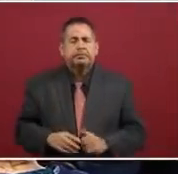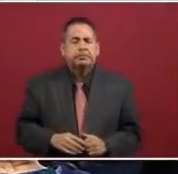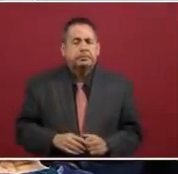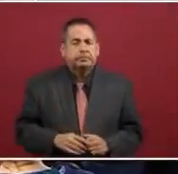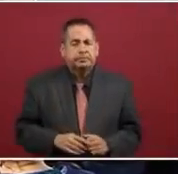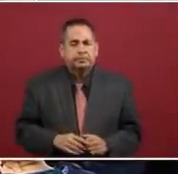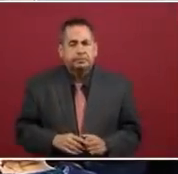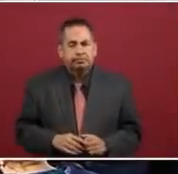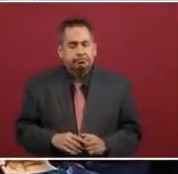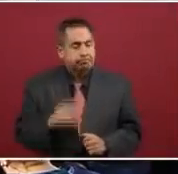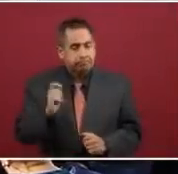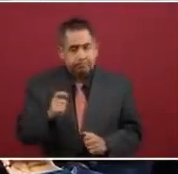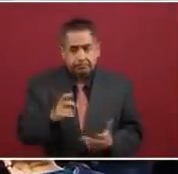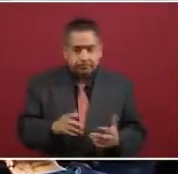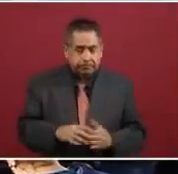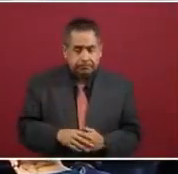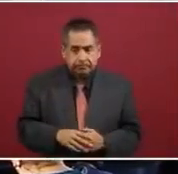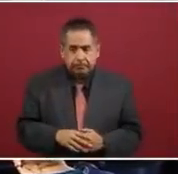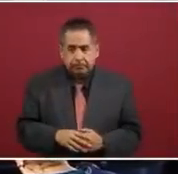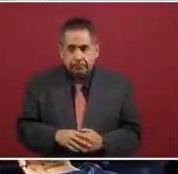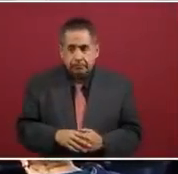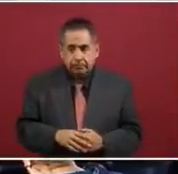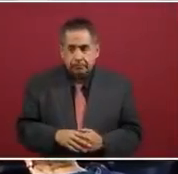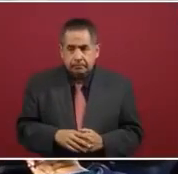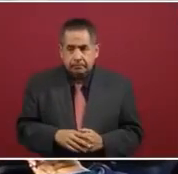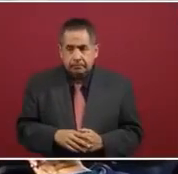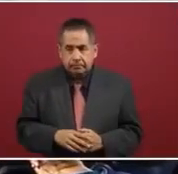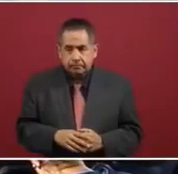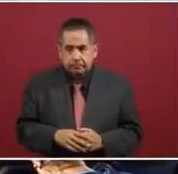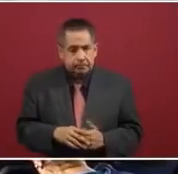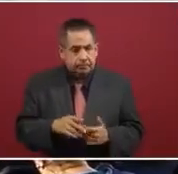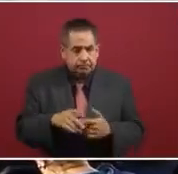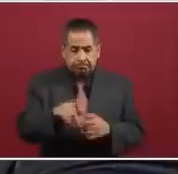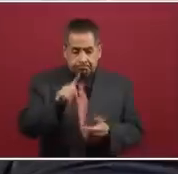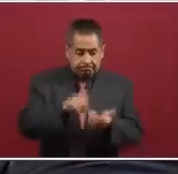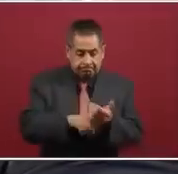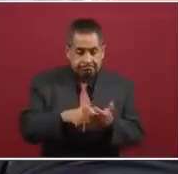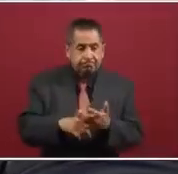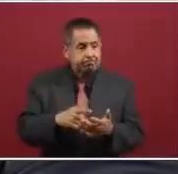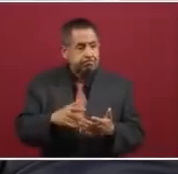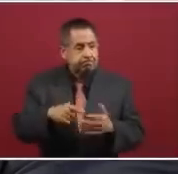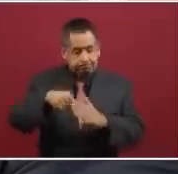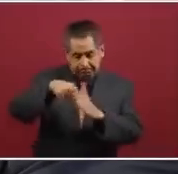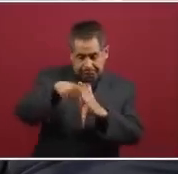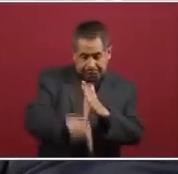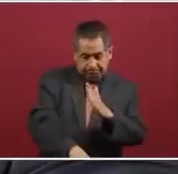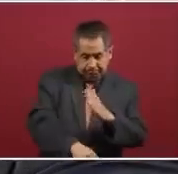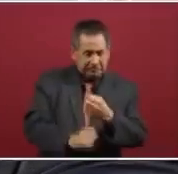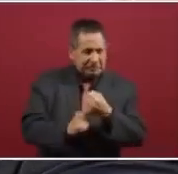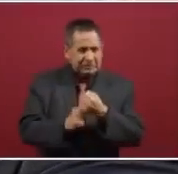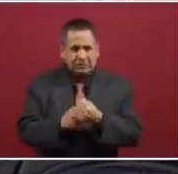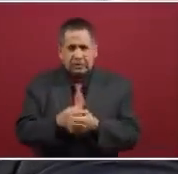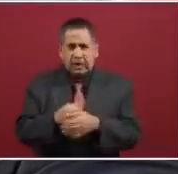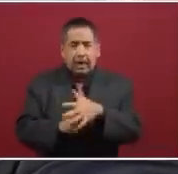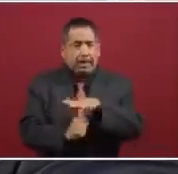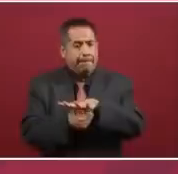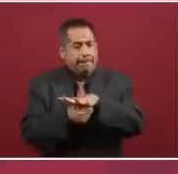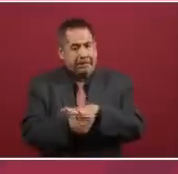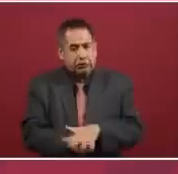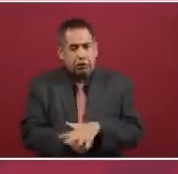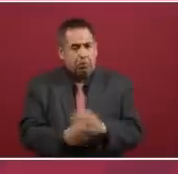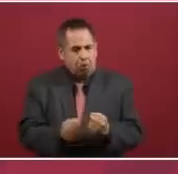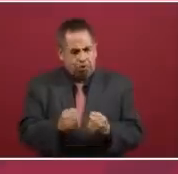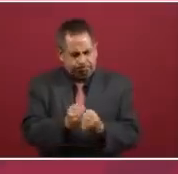la presión que tienen esos yacimientos y haciendo la